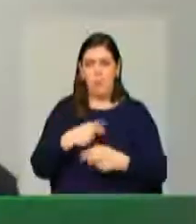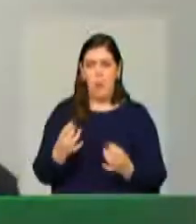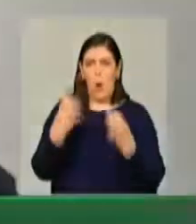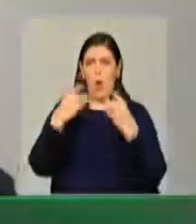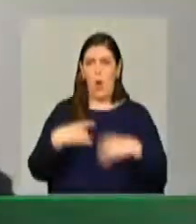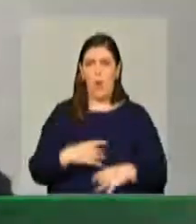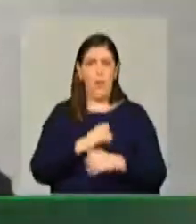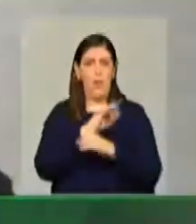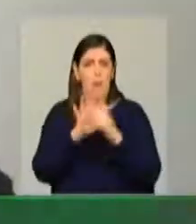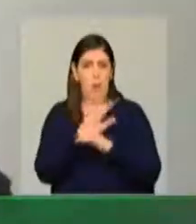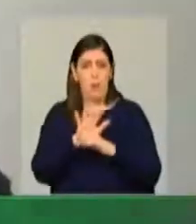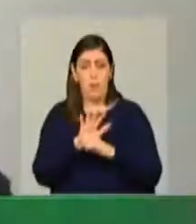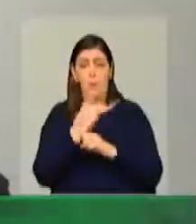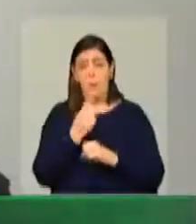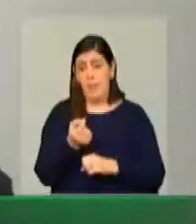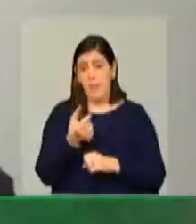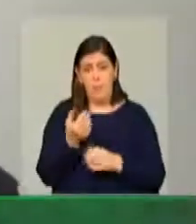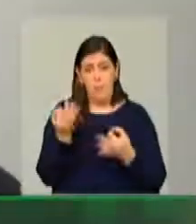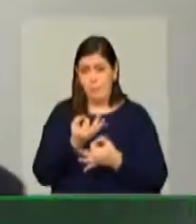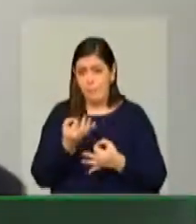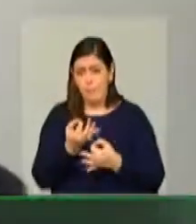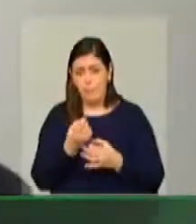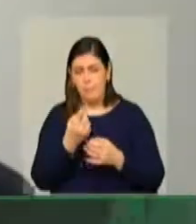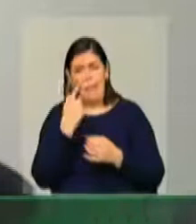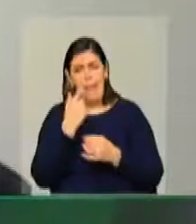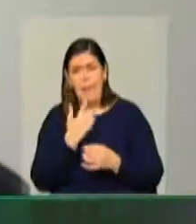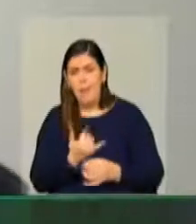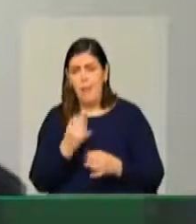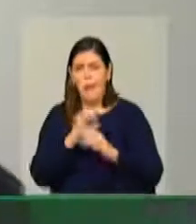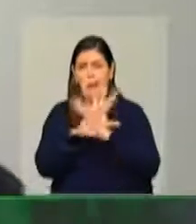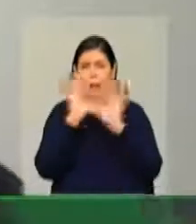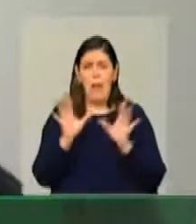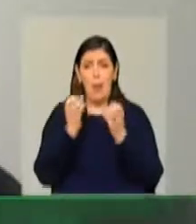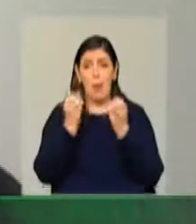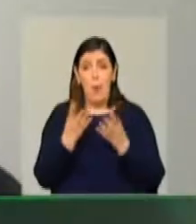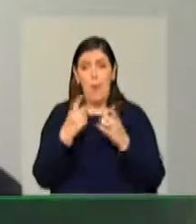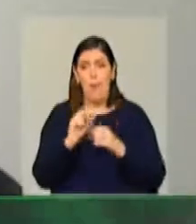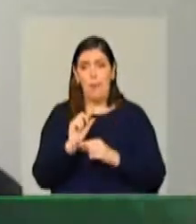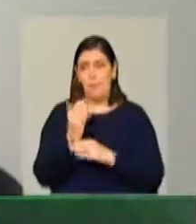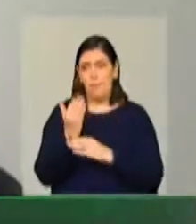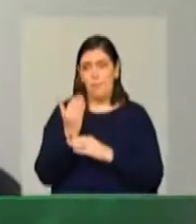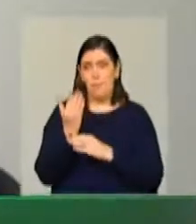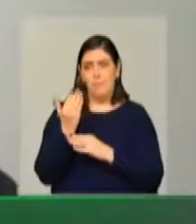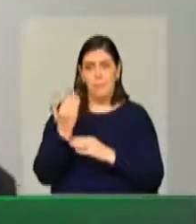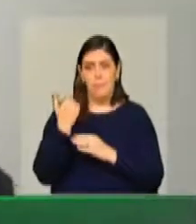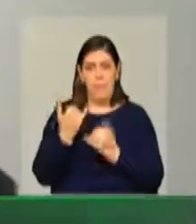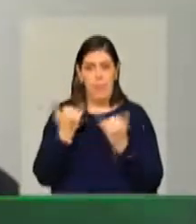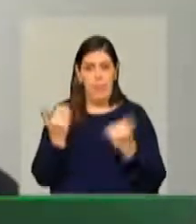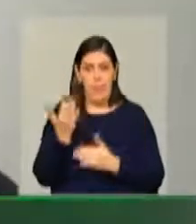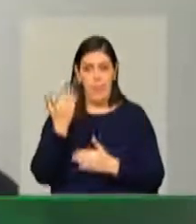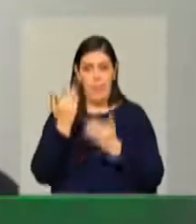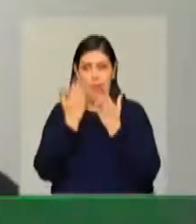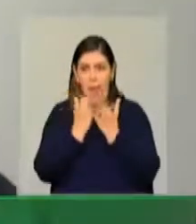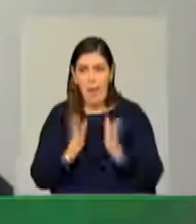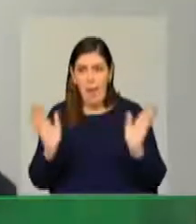contagios. Rivera es un caso bien típico porque tuvo una prueba de fuego hace varios días atrás cuando se